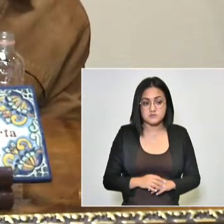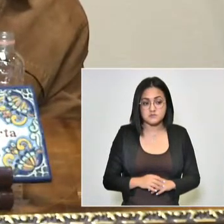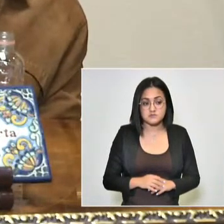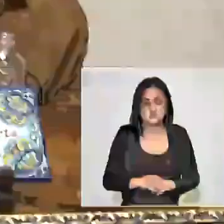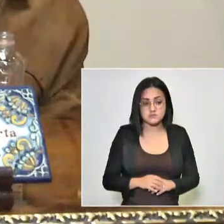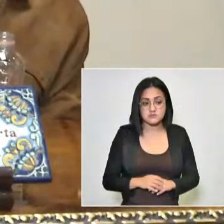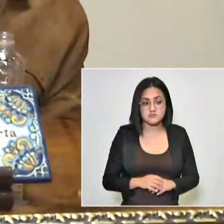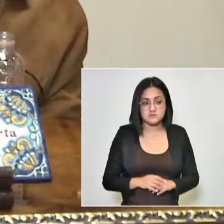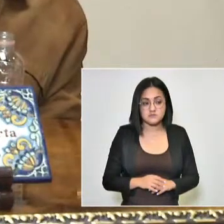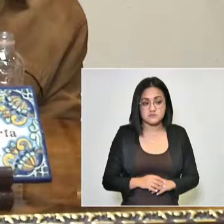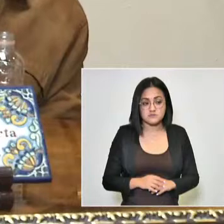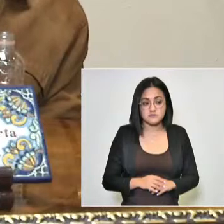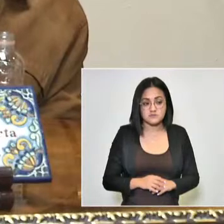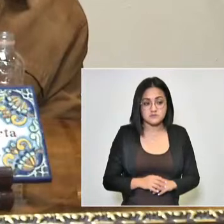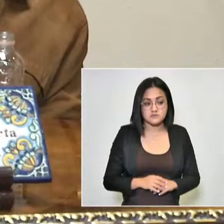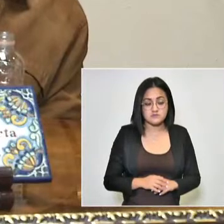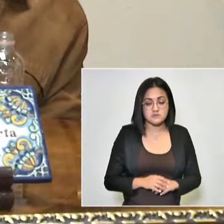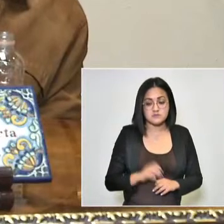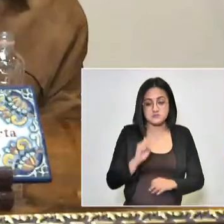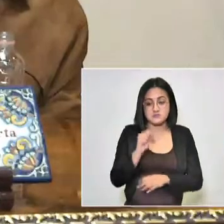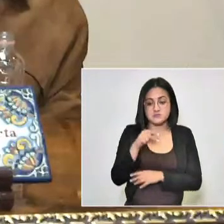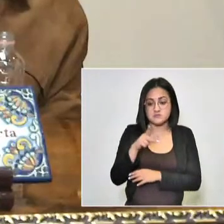San Pedro tampoco tiene bomberos.